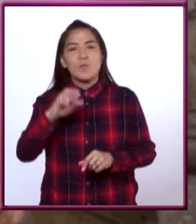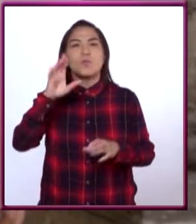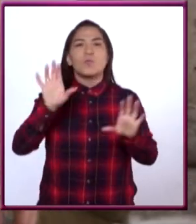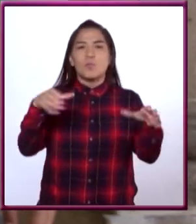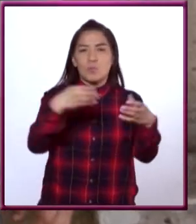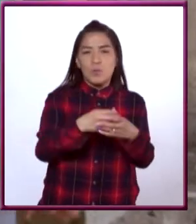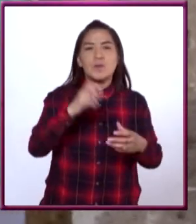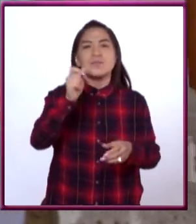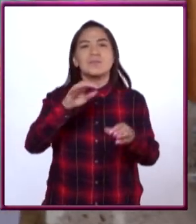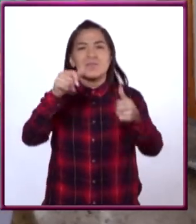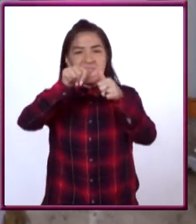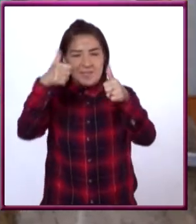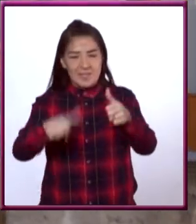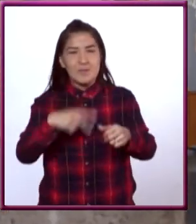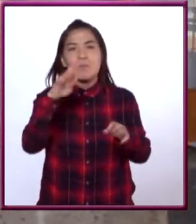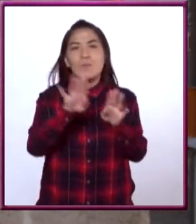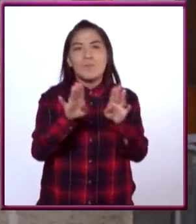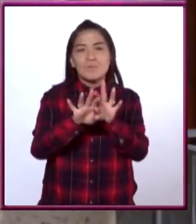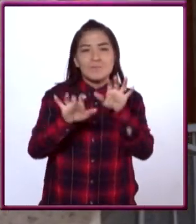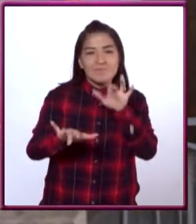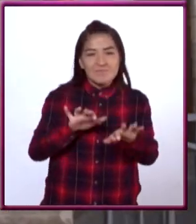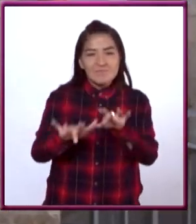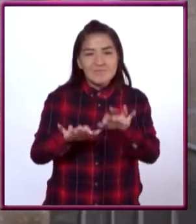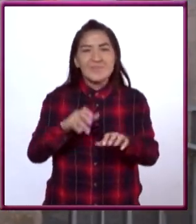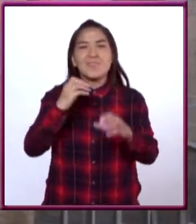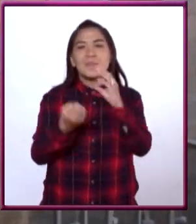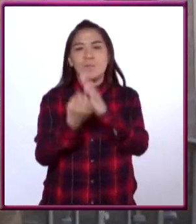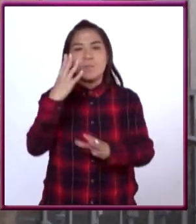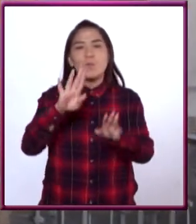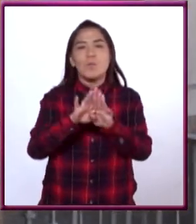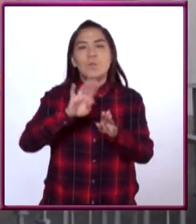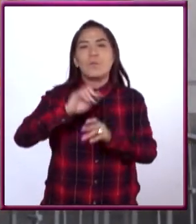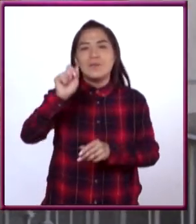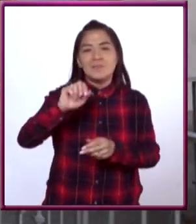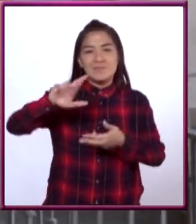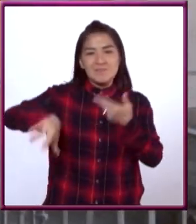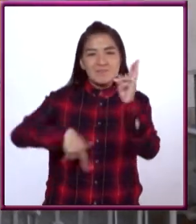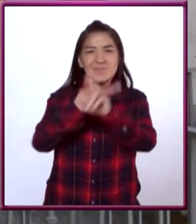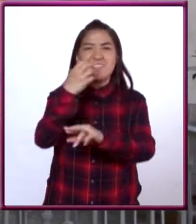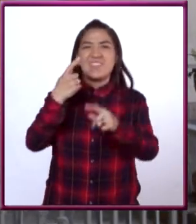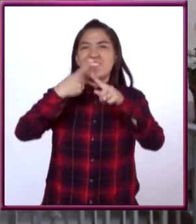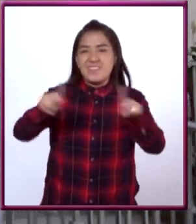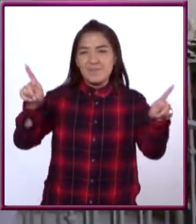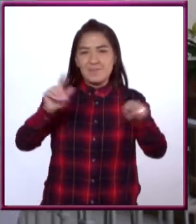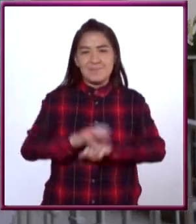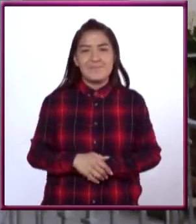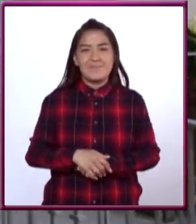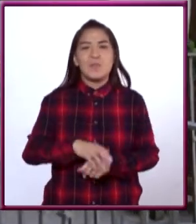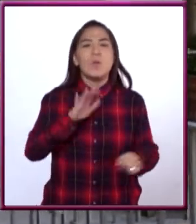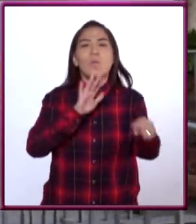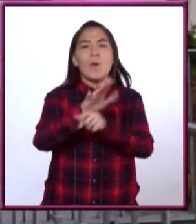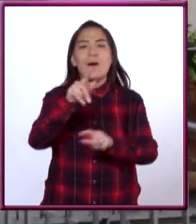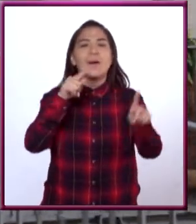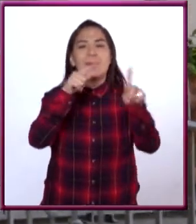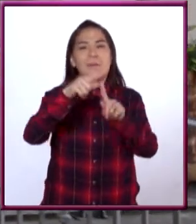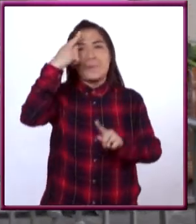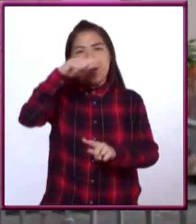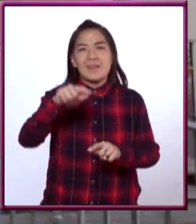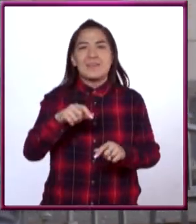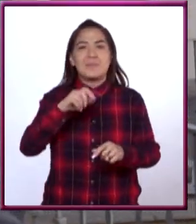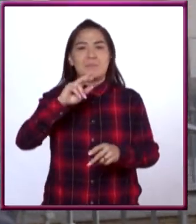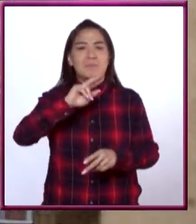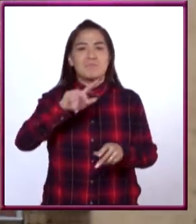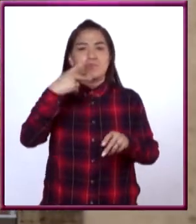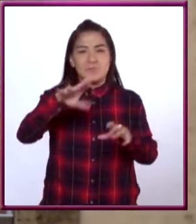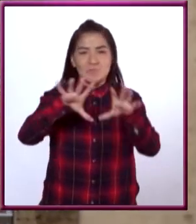digital y, para entender mejor al mundo, la historia de una revolución entre dictaduras. ¿Sabes cuál es el mayor reto para salir del